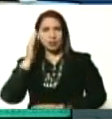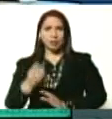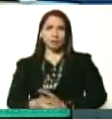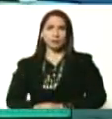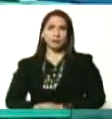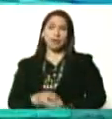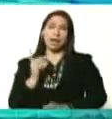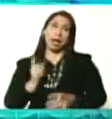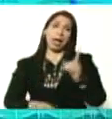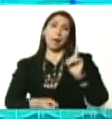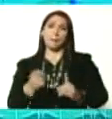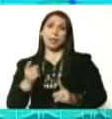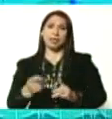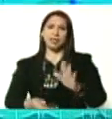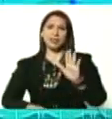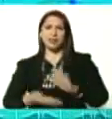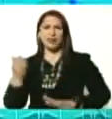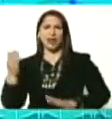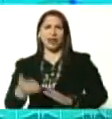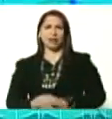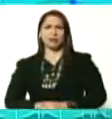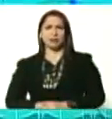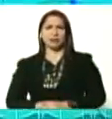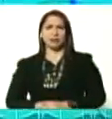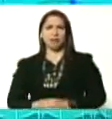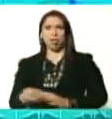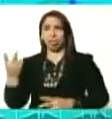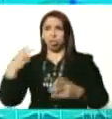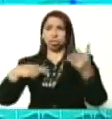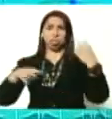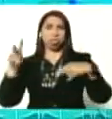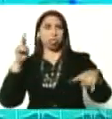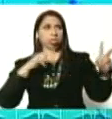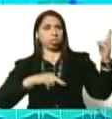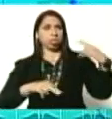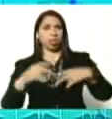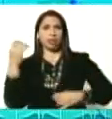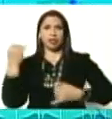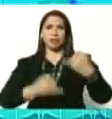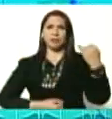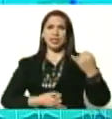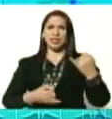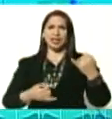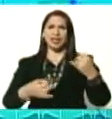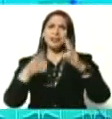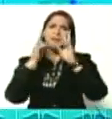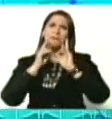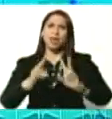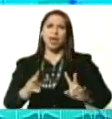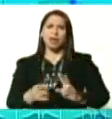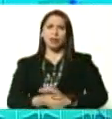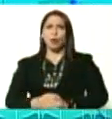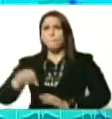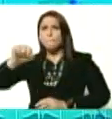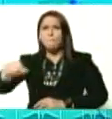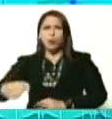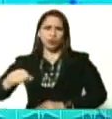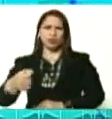Muchas veces se van con una falsa oferta y terminan es lavando posetas en el exterior. No quiere decir que lavar poseta no es